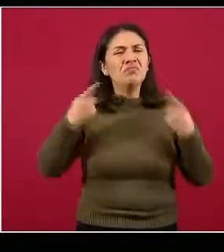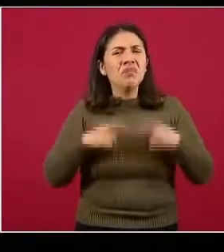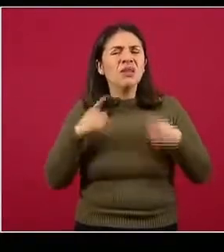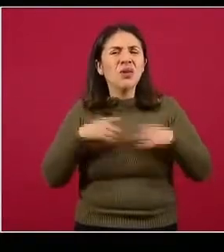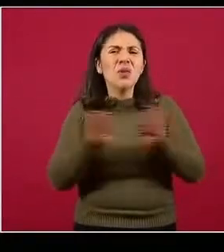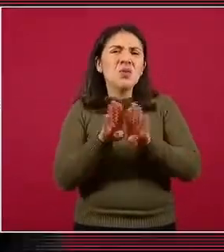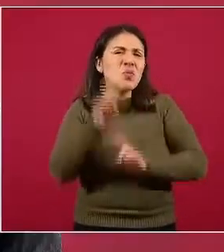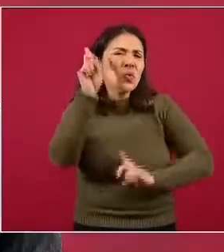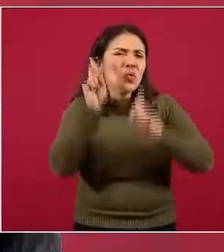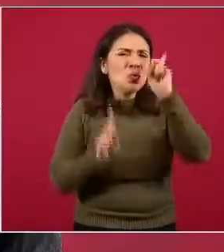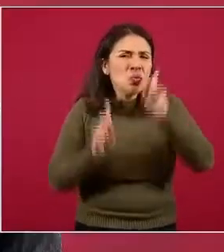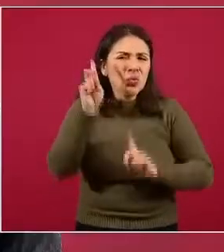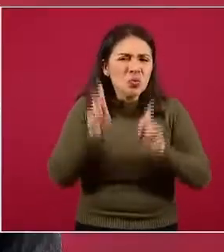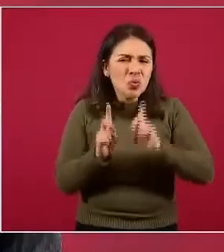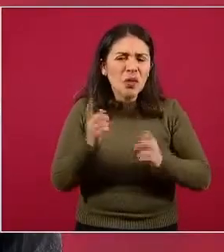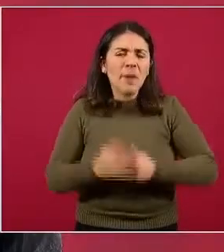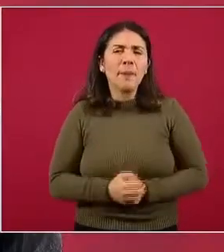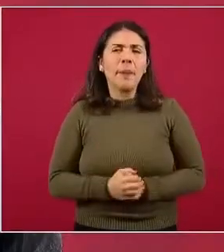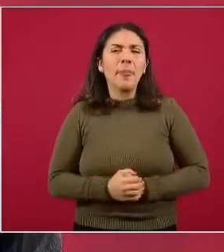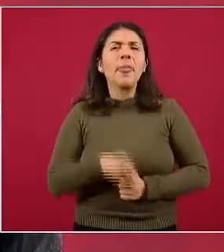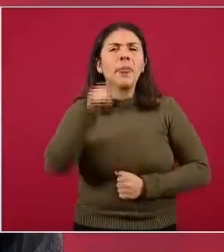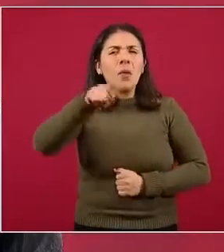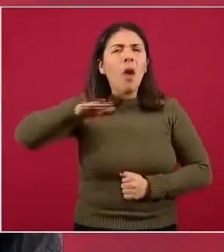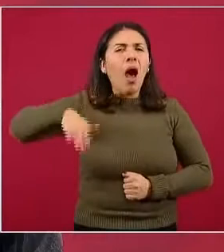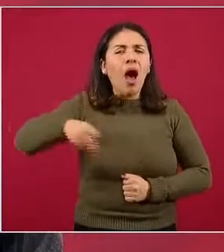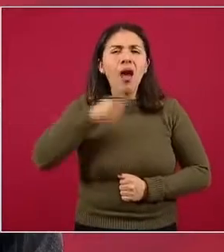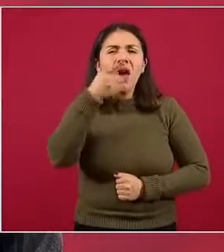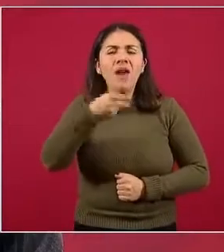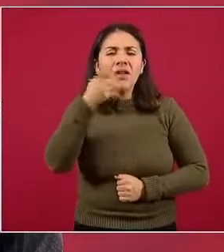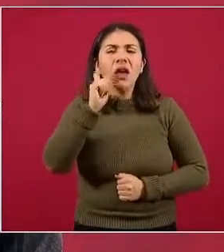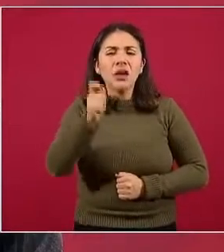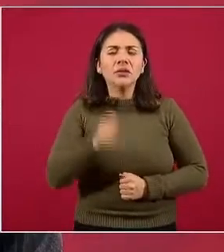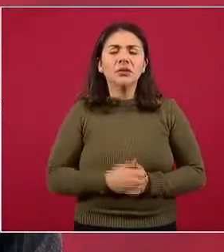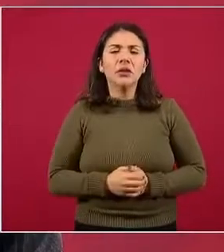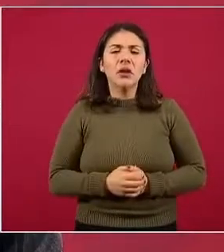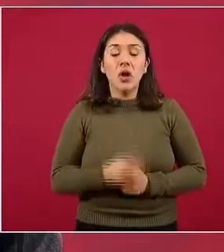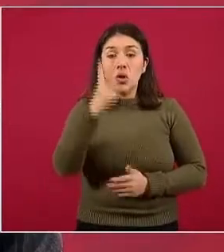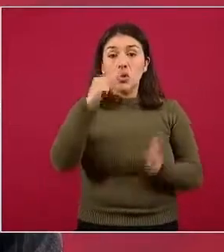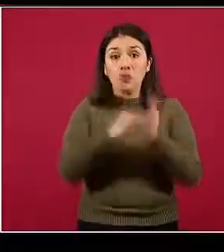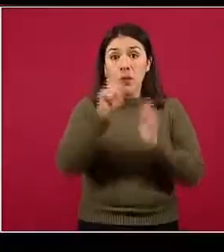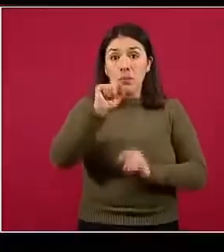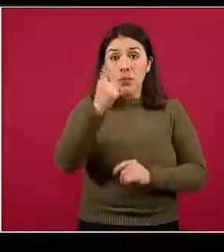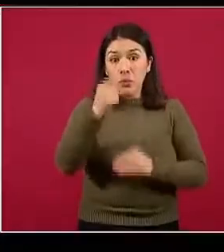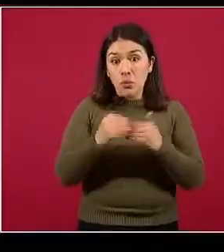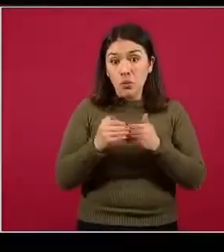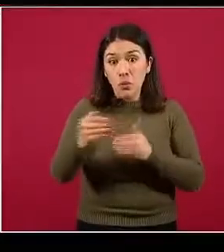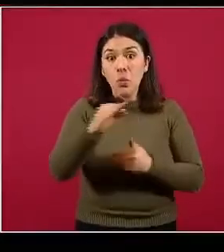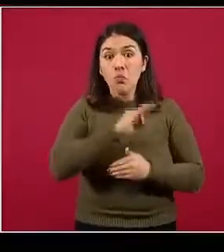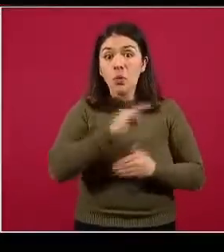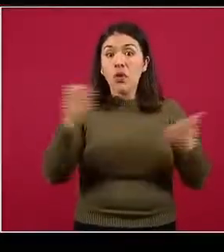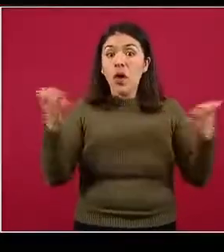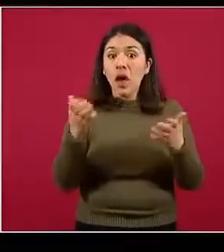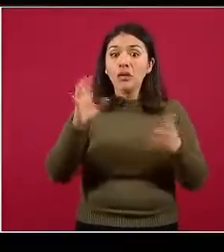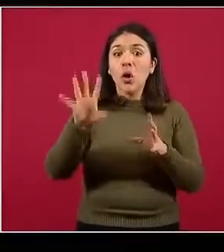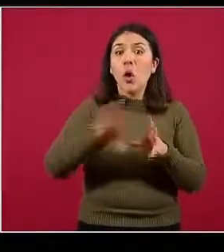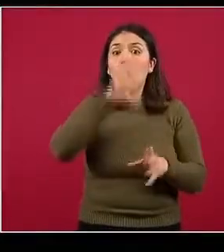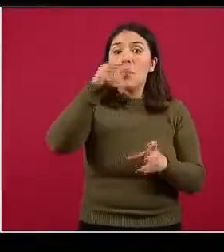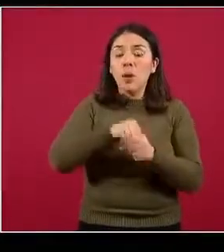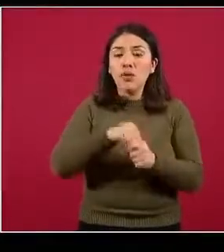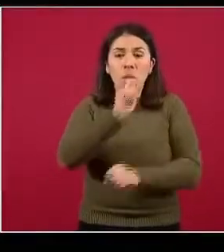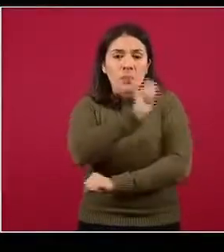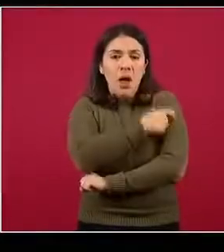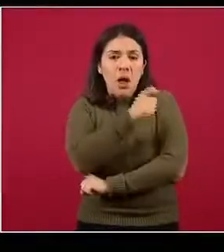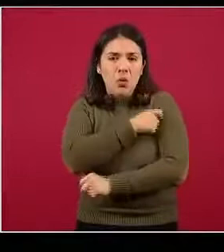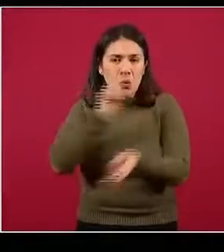sociedad. Comentaron ustedes que a lo largo de 2021 se lograría la cobertura universal,